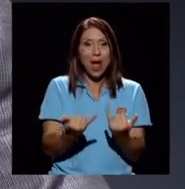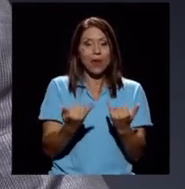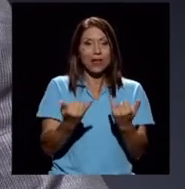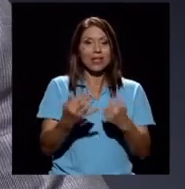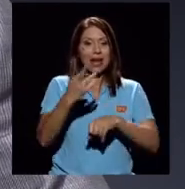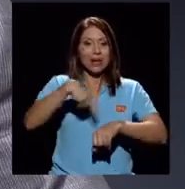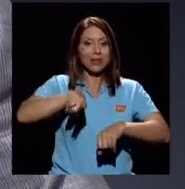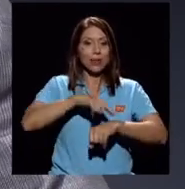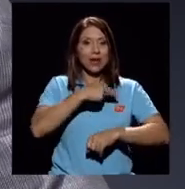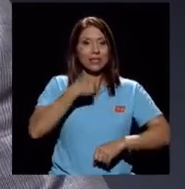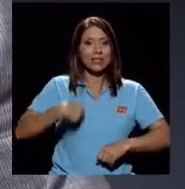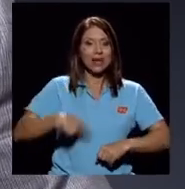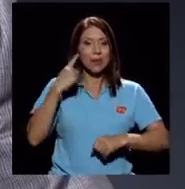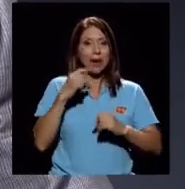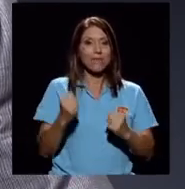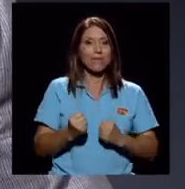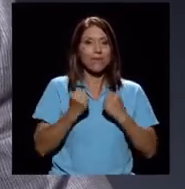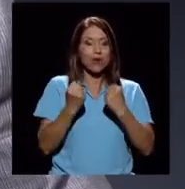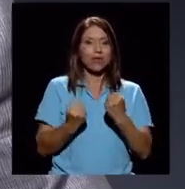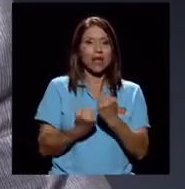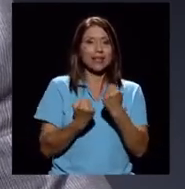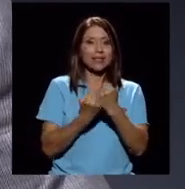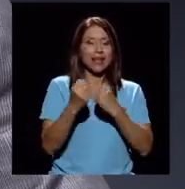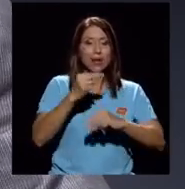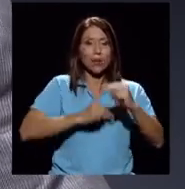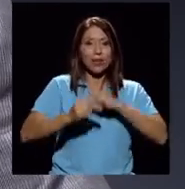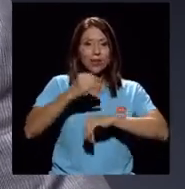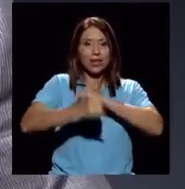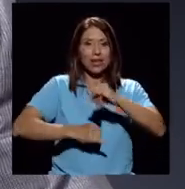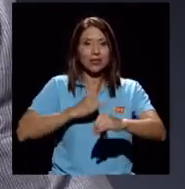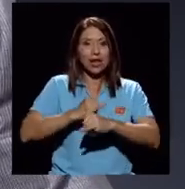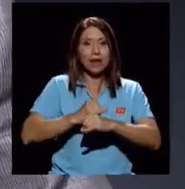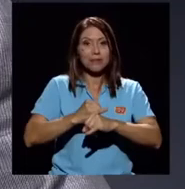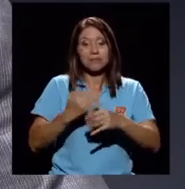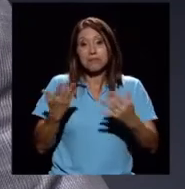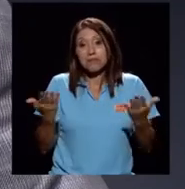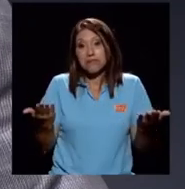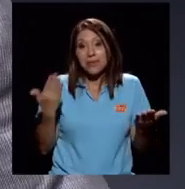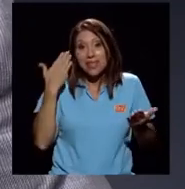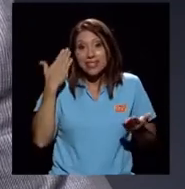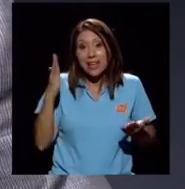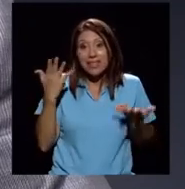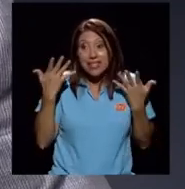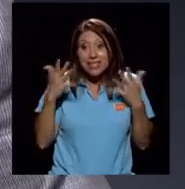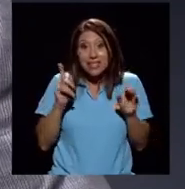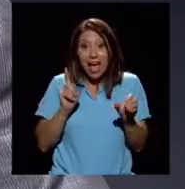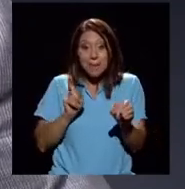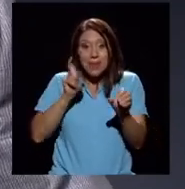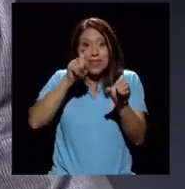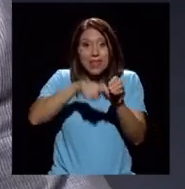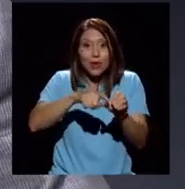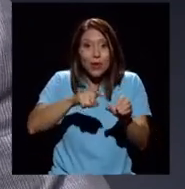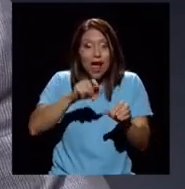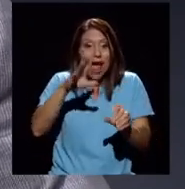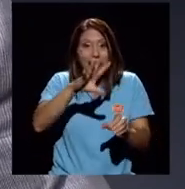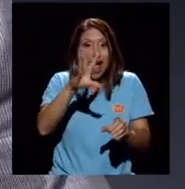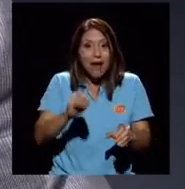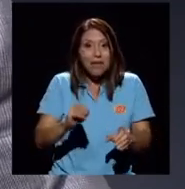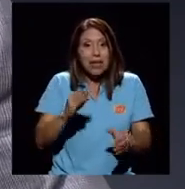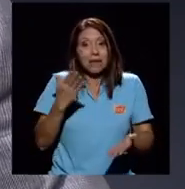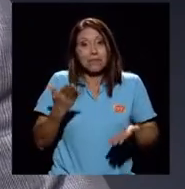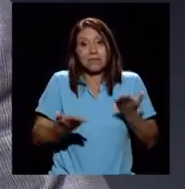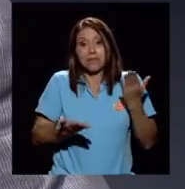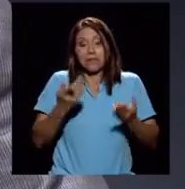fortalecer el comercio internacional así que bueno quién sabe ya metieron a áfrica quien quieto quite y tengamos nosotros un